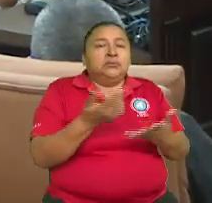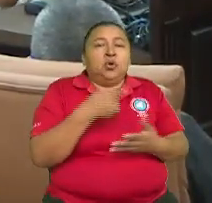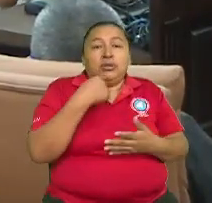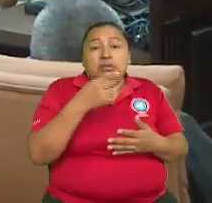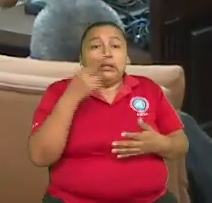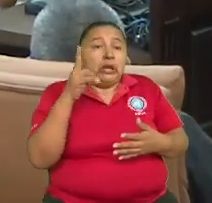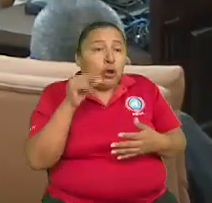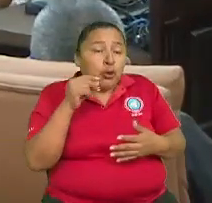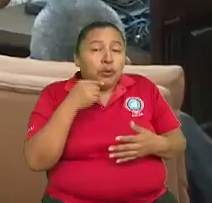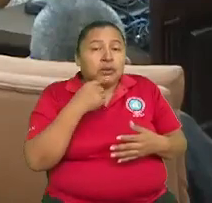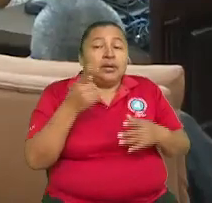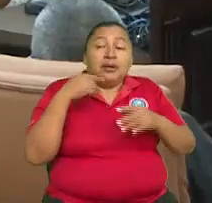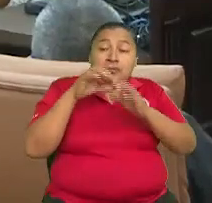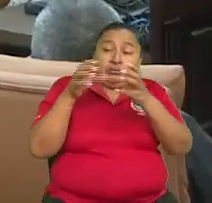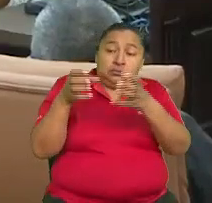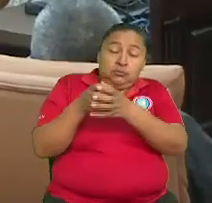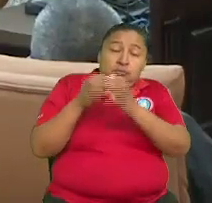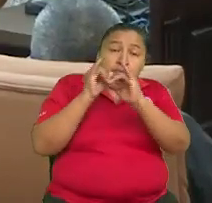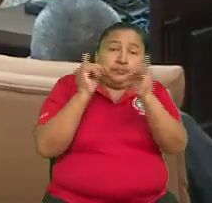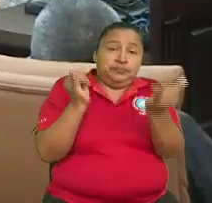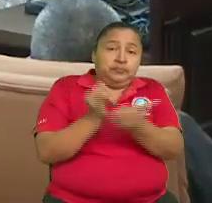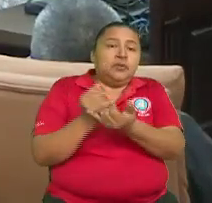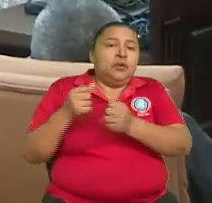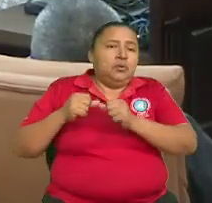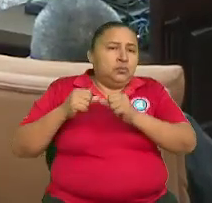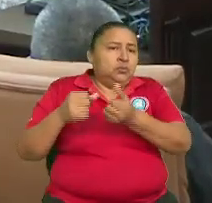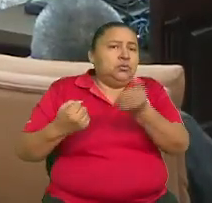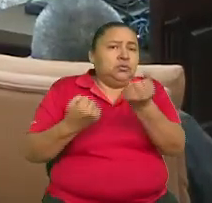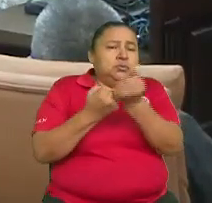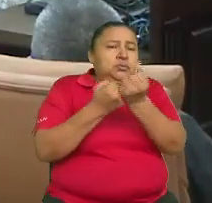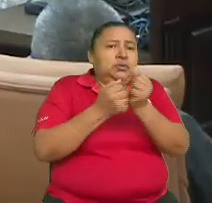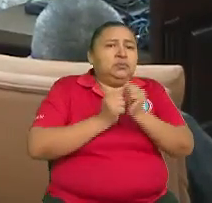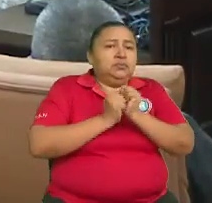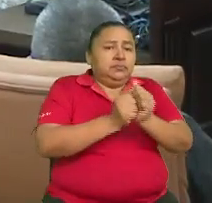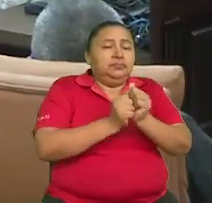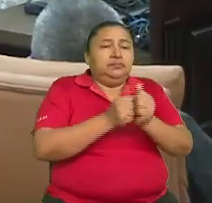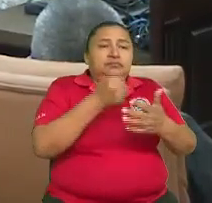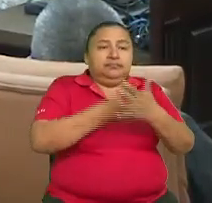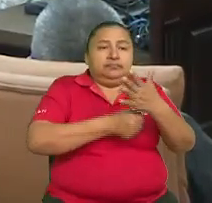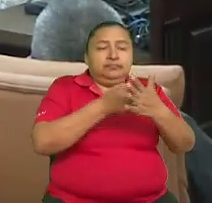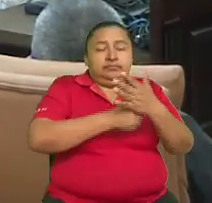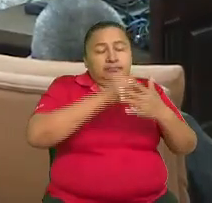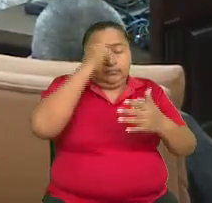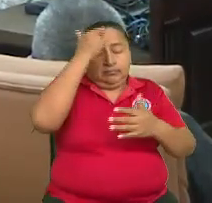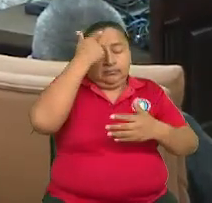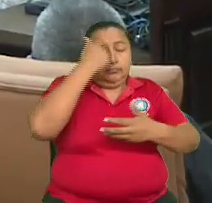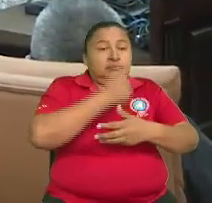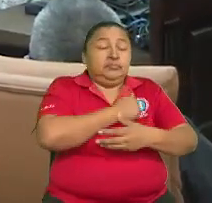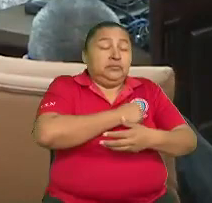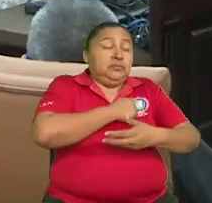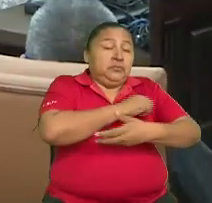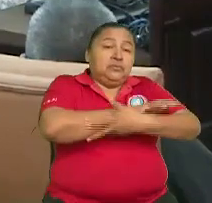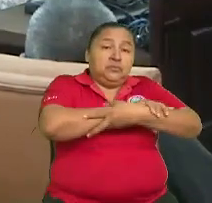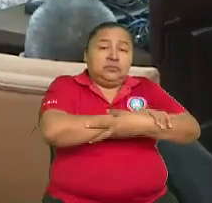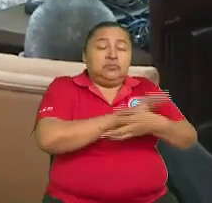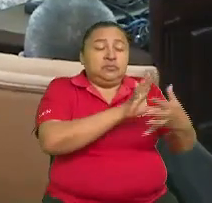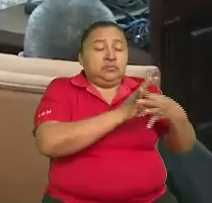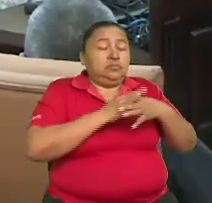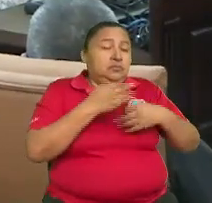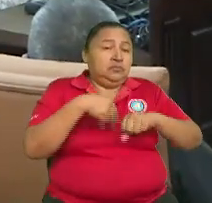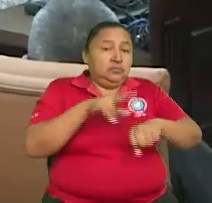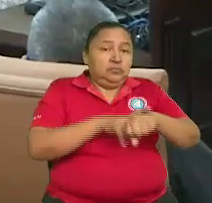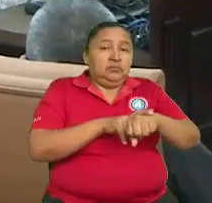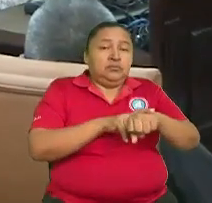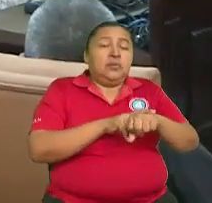que la comunidad internacional sigue acompañando los esfuerzos del gobierno de Reconciliación y Unidad